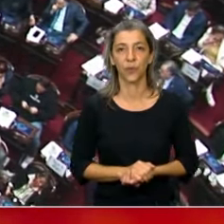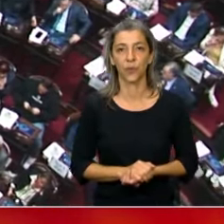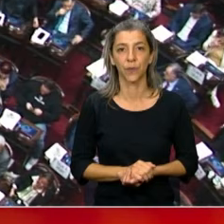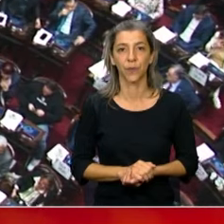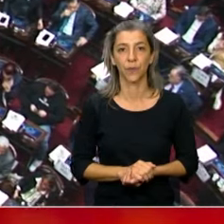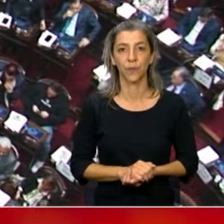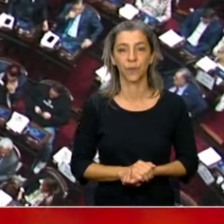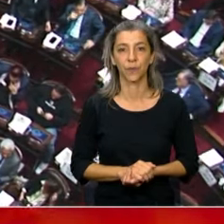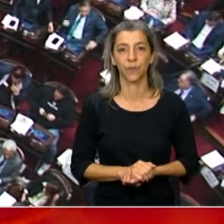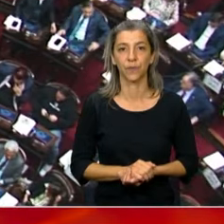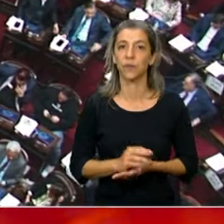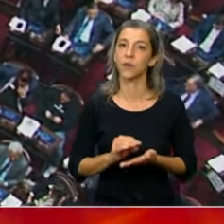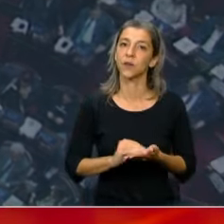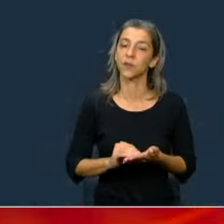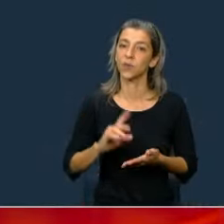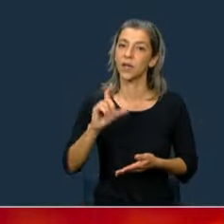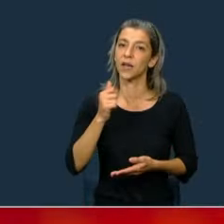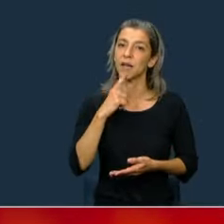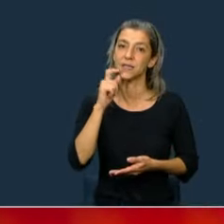Salvador diputada